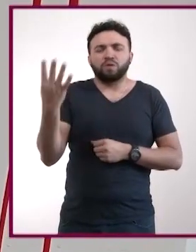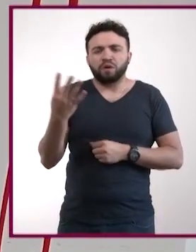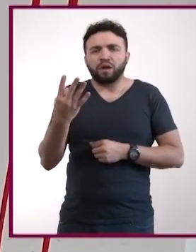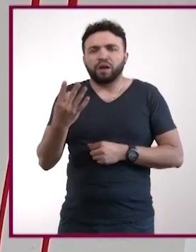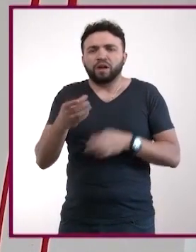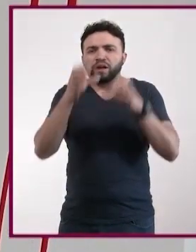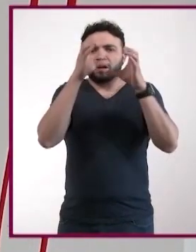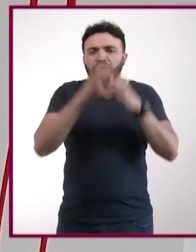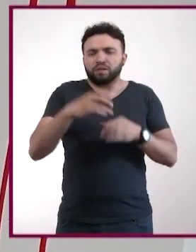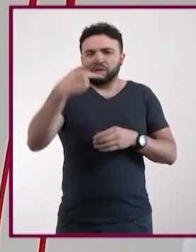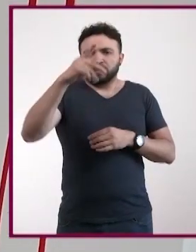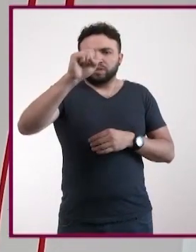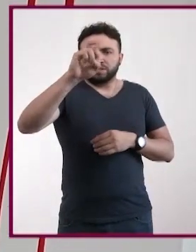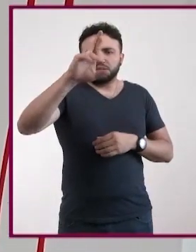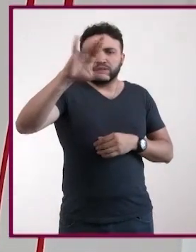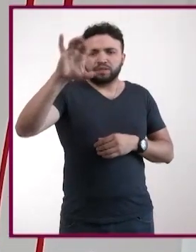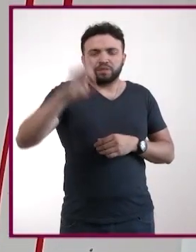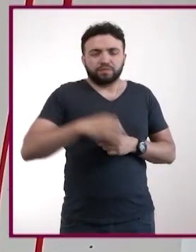serie?